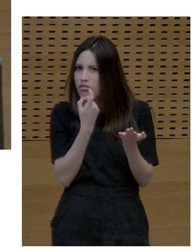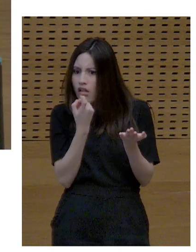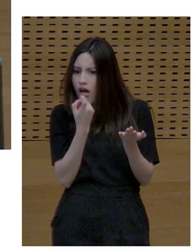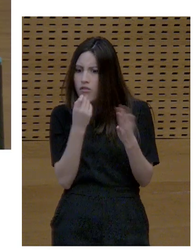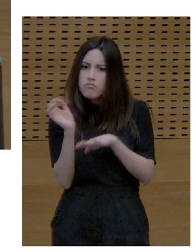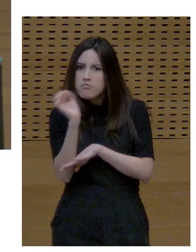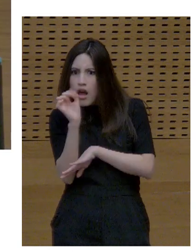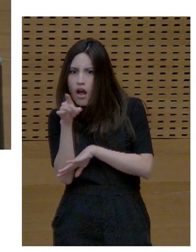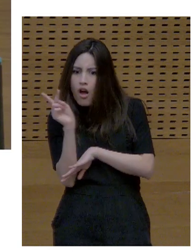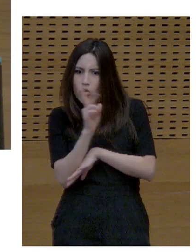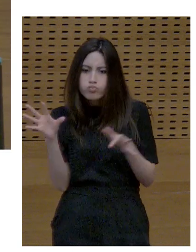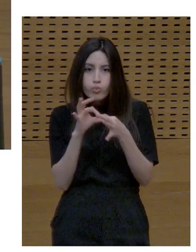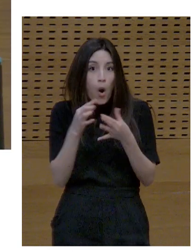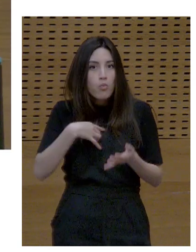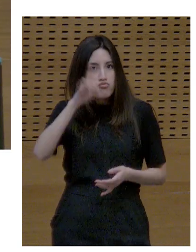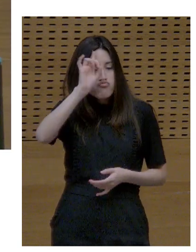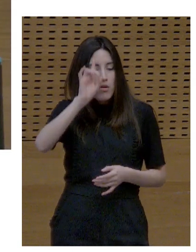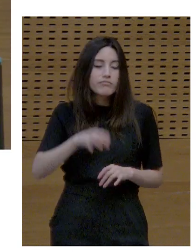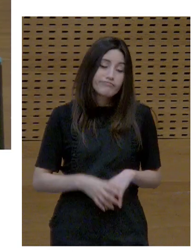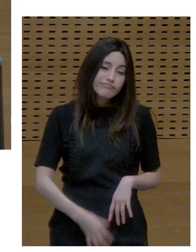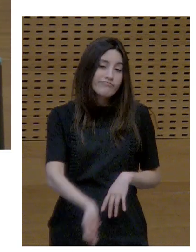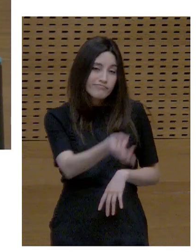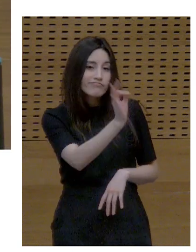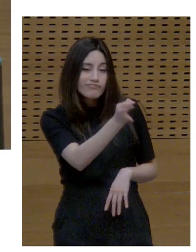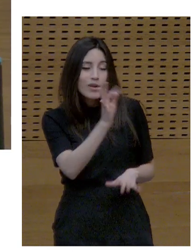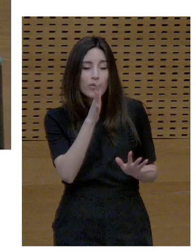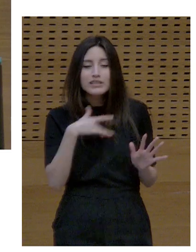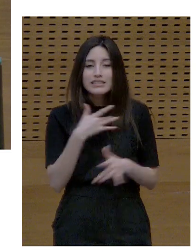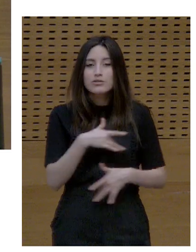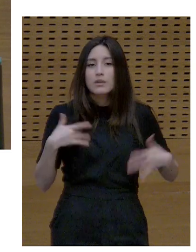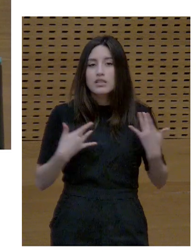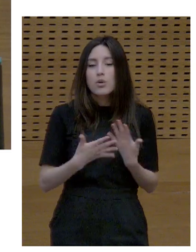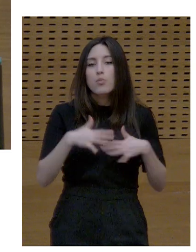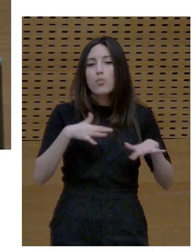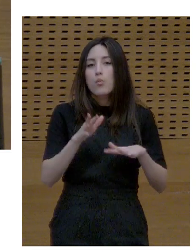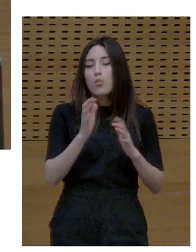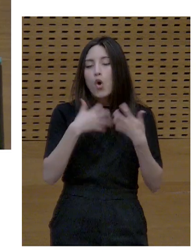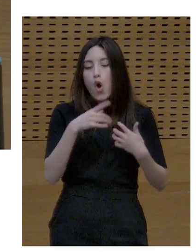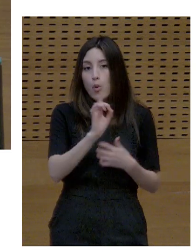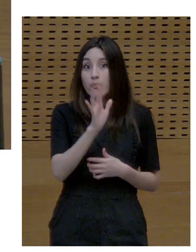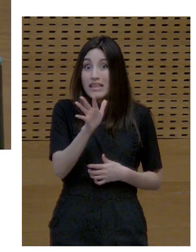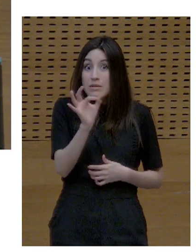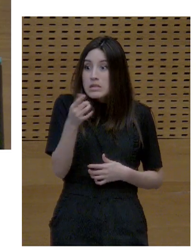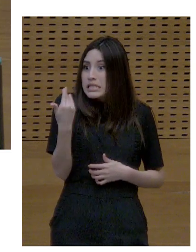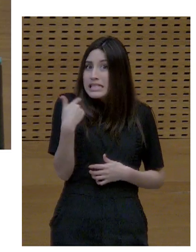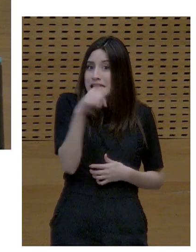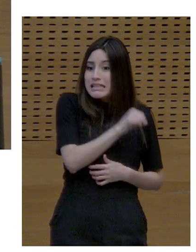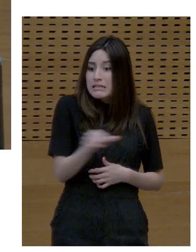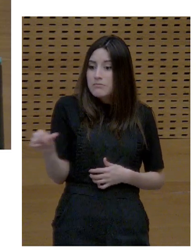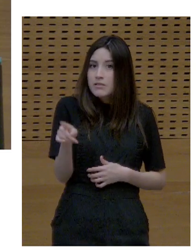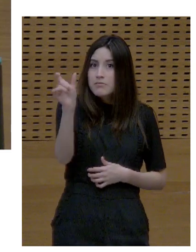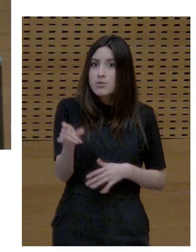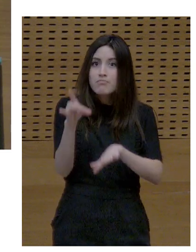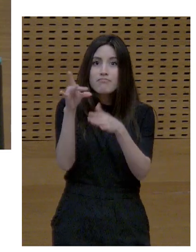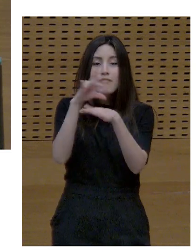pasa mucho con estos síntomas no motores. De hecho, esta semana una persona me lo ha dicho en la consulta, me lo ha dicho, a